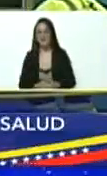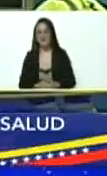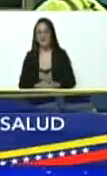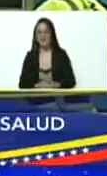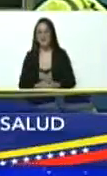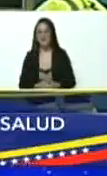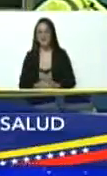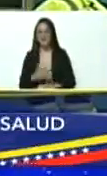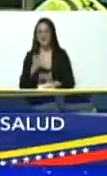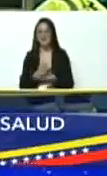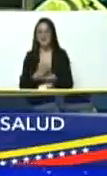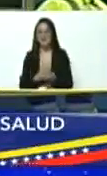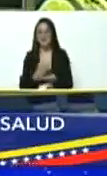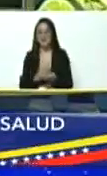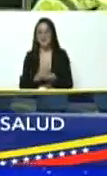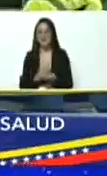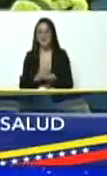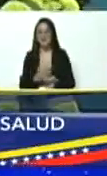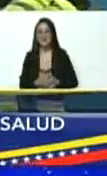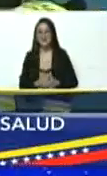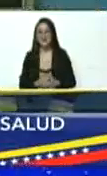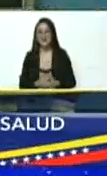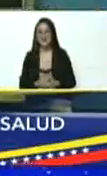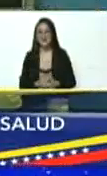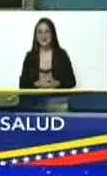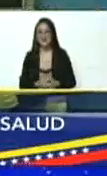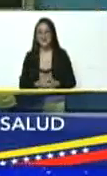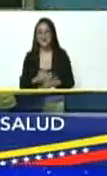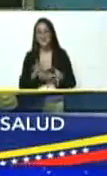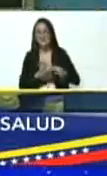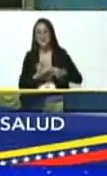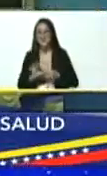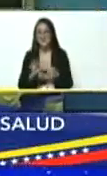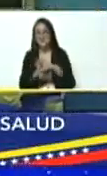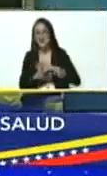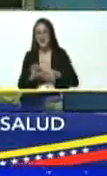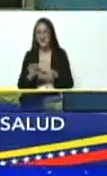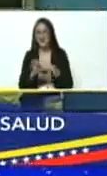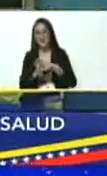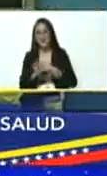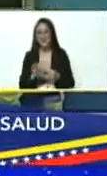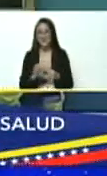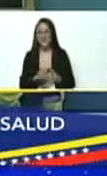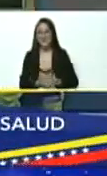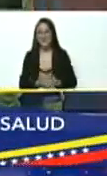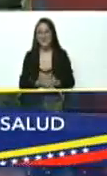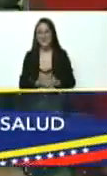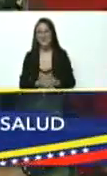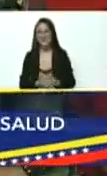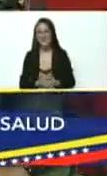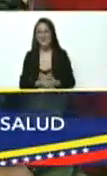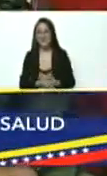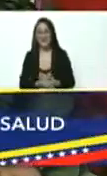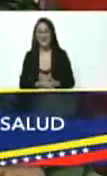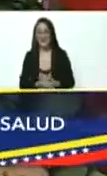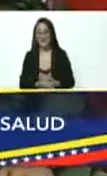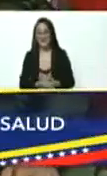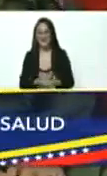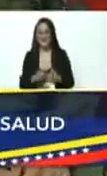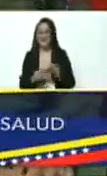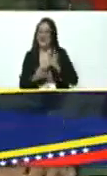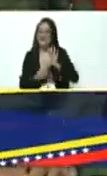Estamos siempre integrados, juntos, unidos, ¿verdad? Aquí está todos